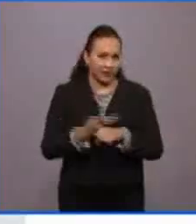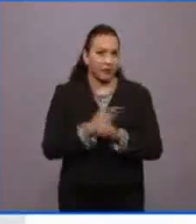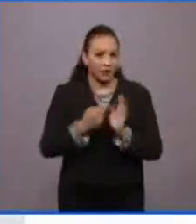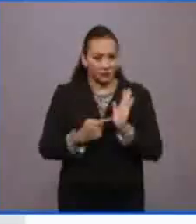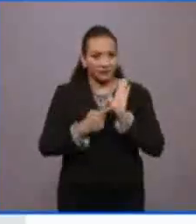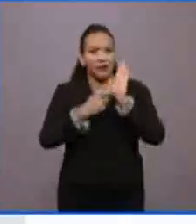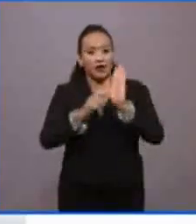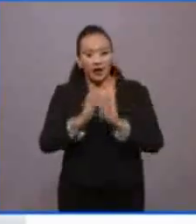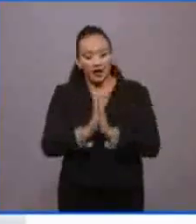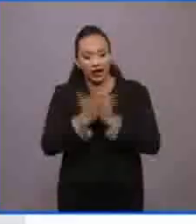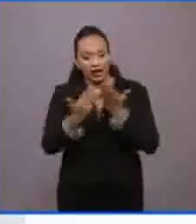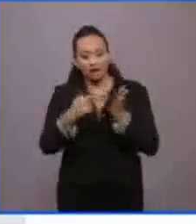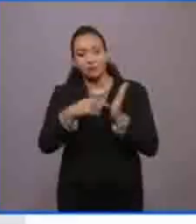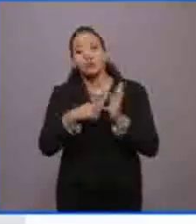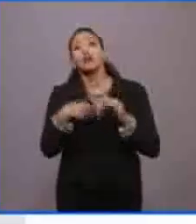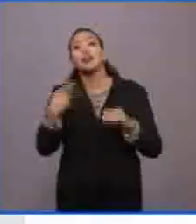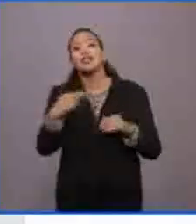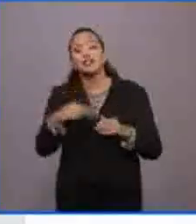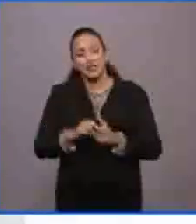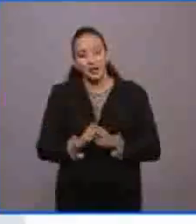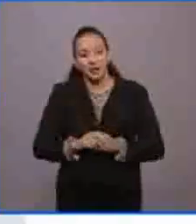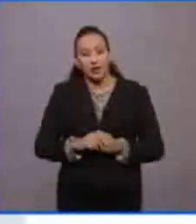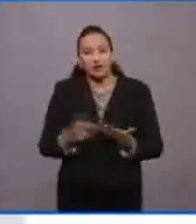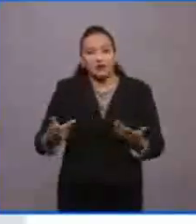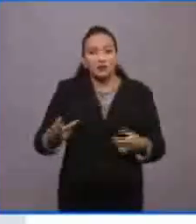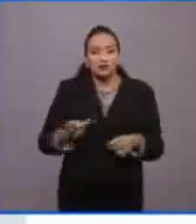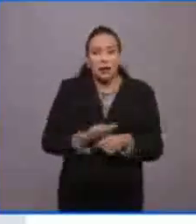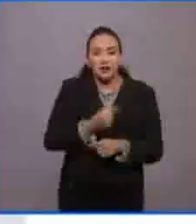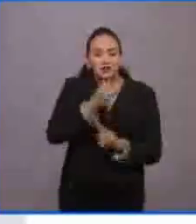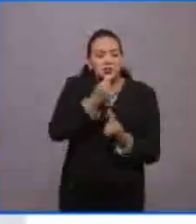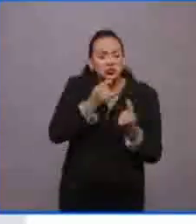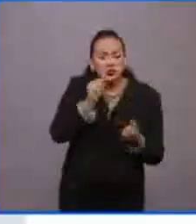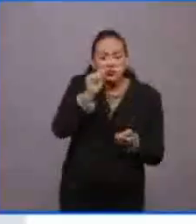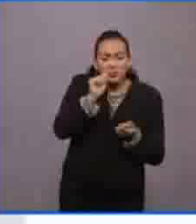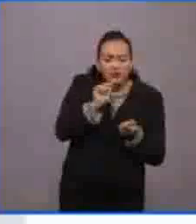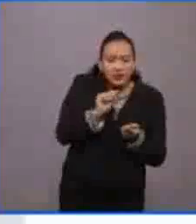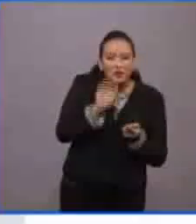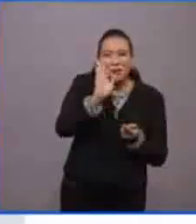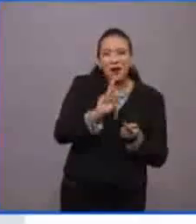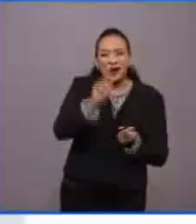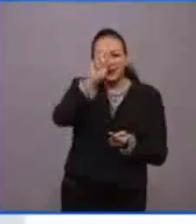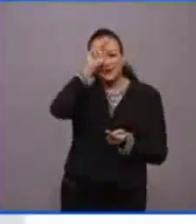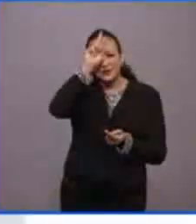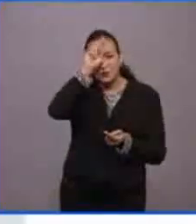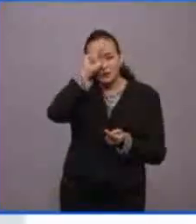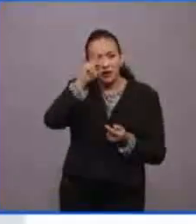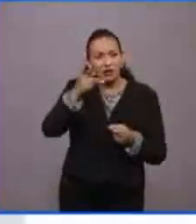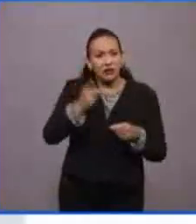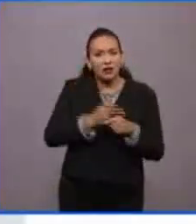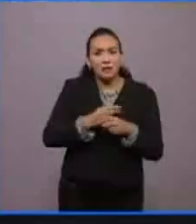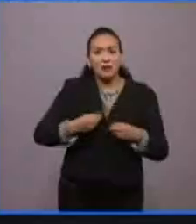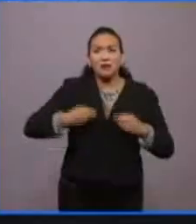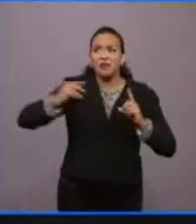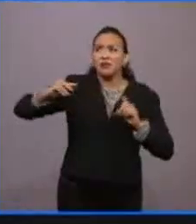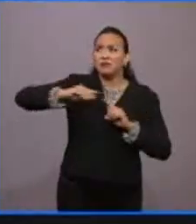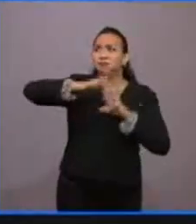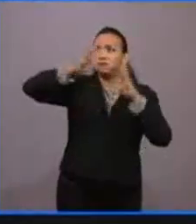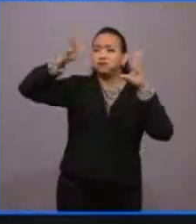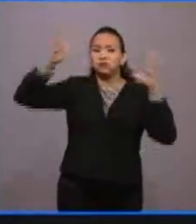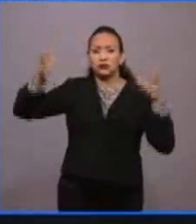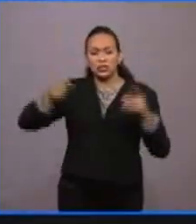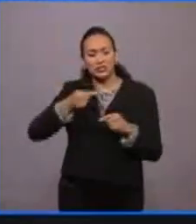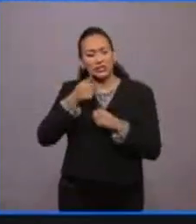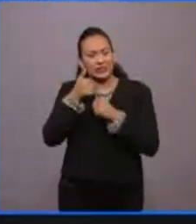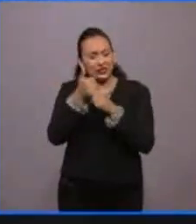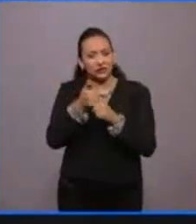libro Hormigas entre Gigantes, en el marco de la exposición Huellas en la Memoria, realizada en el Palacio de Minería. La